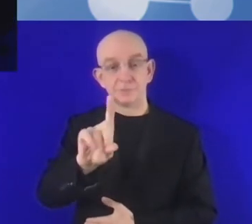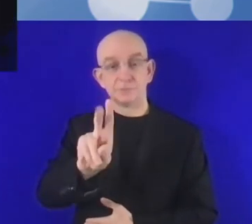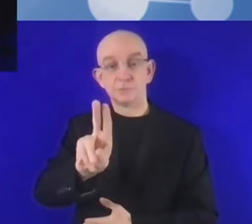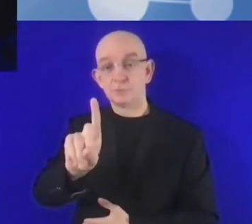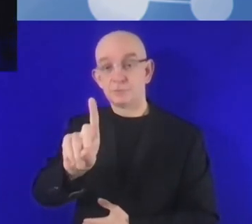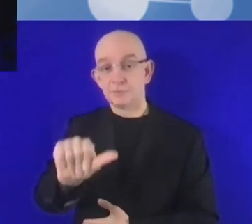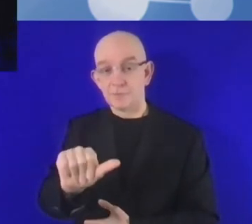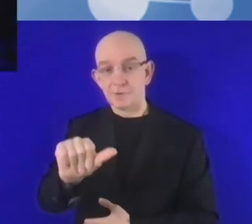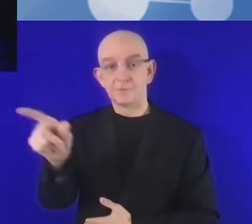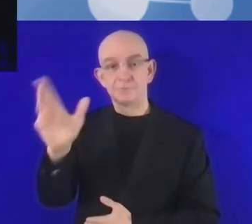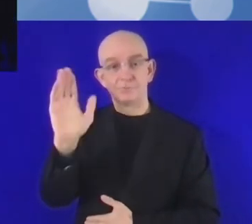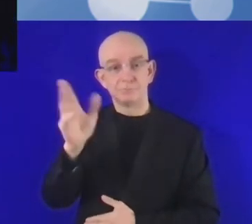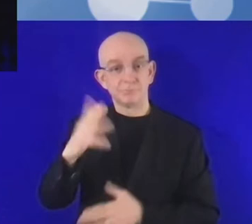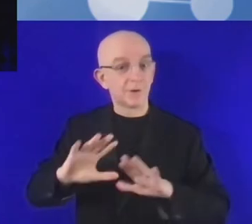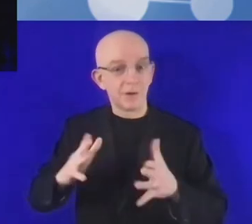Andrzej Duda.